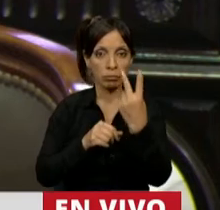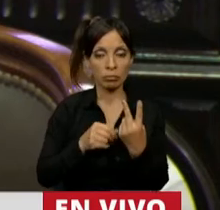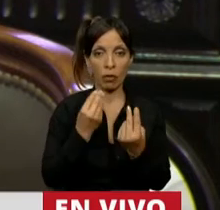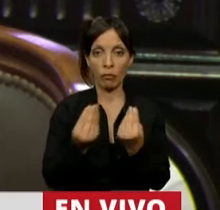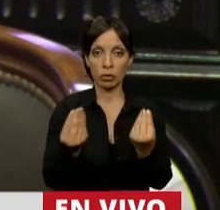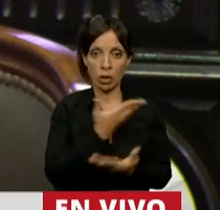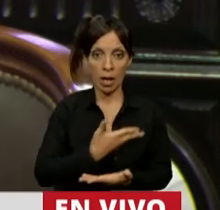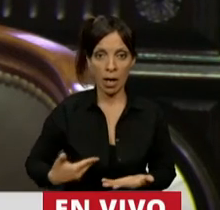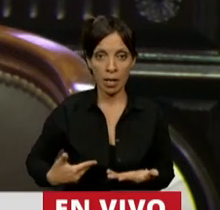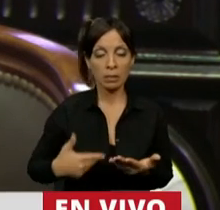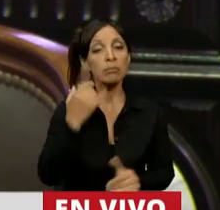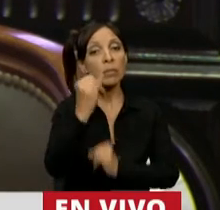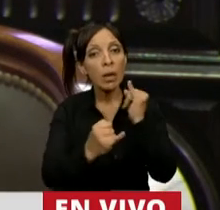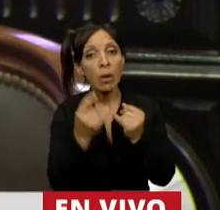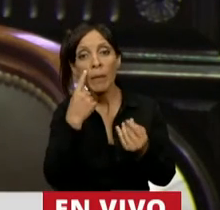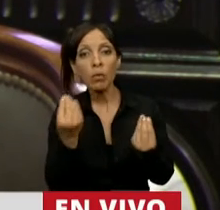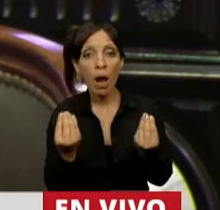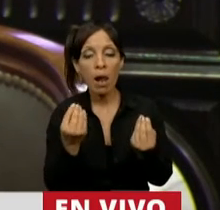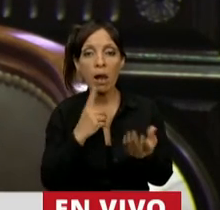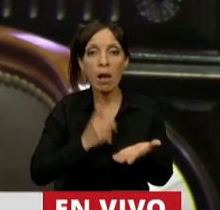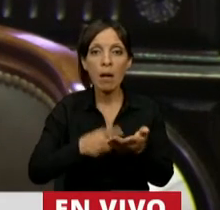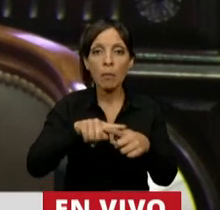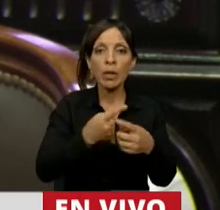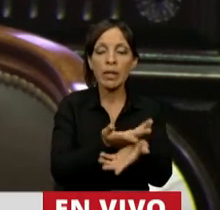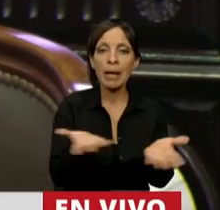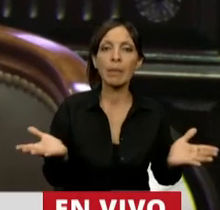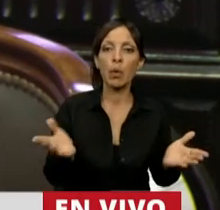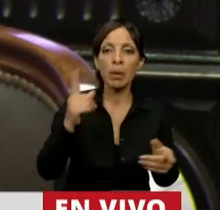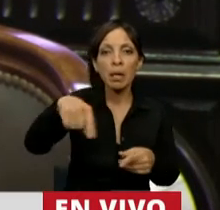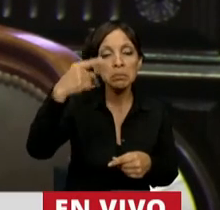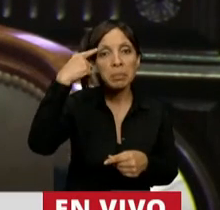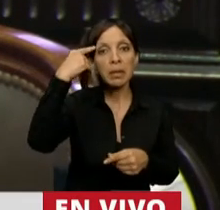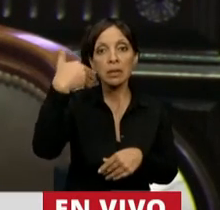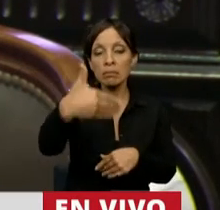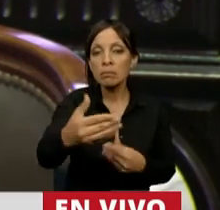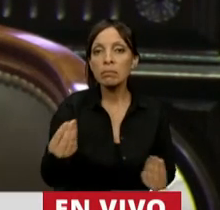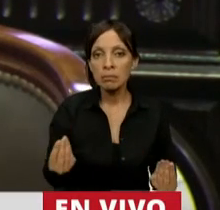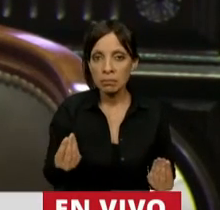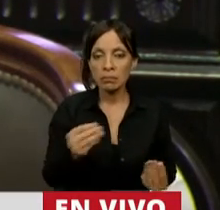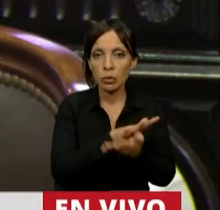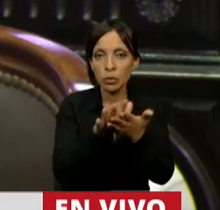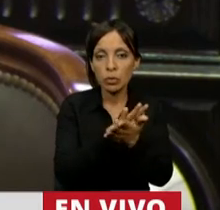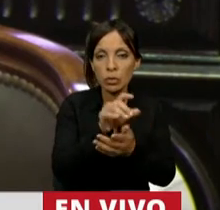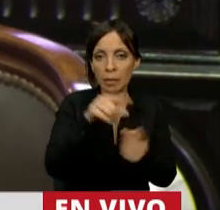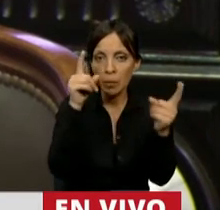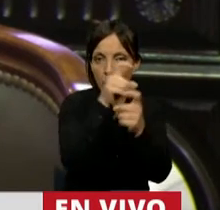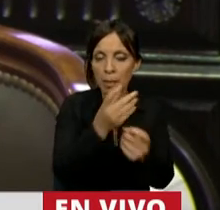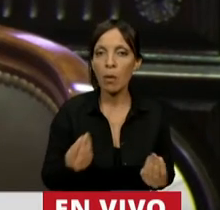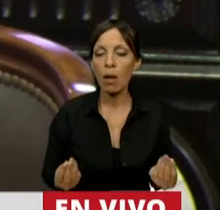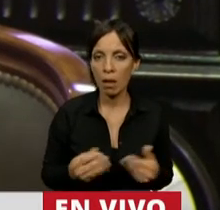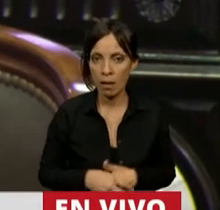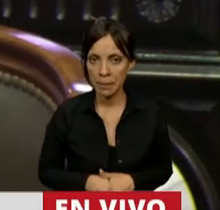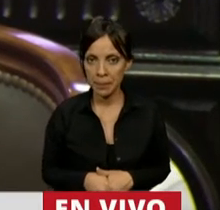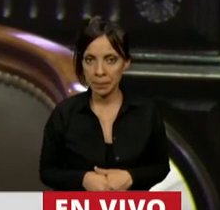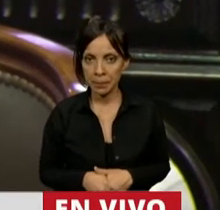que vengan a contar cuáles son las políticas públicas que tienen pensadas para abordar esta problemática que tiene